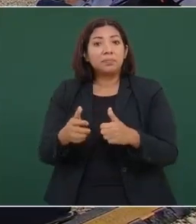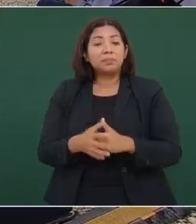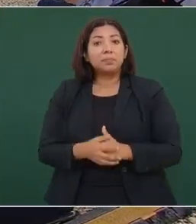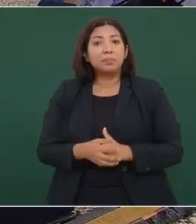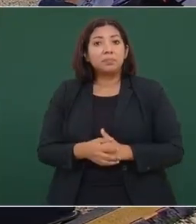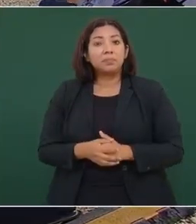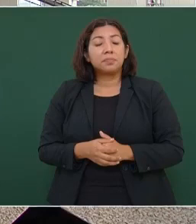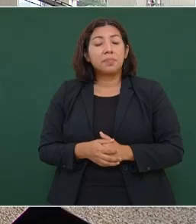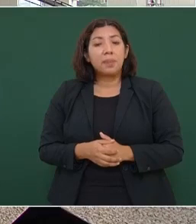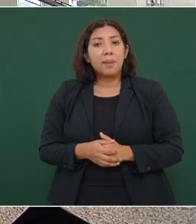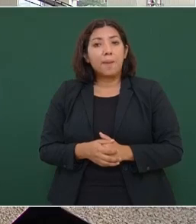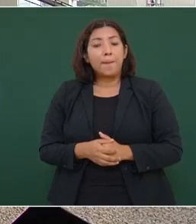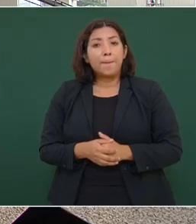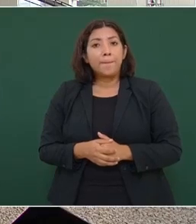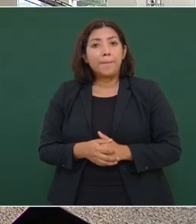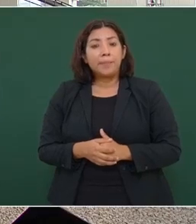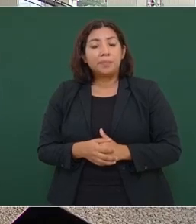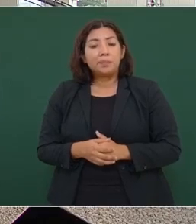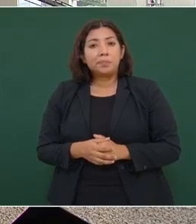porque sí